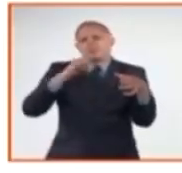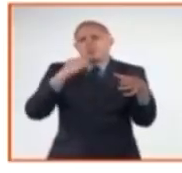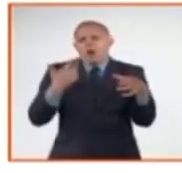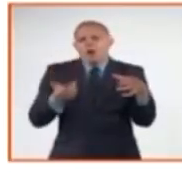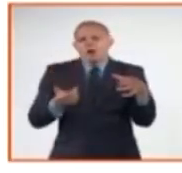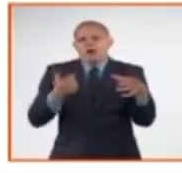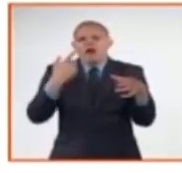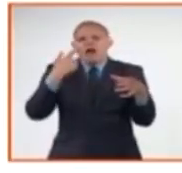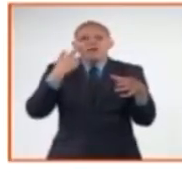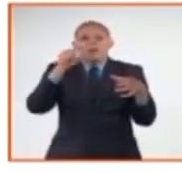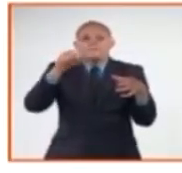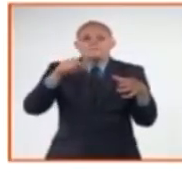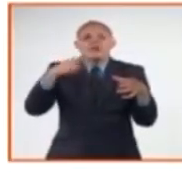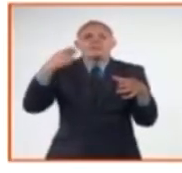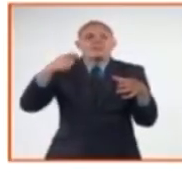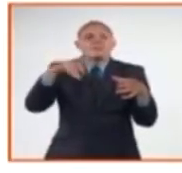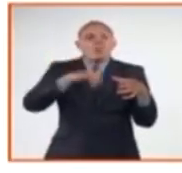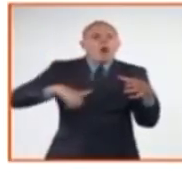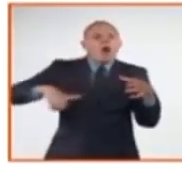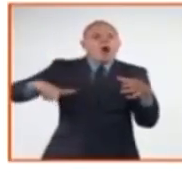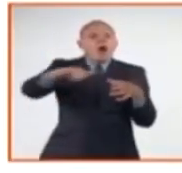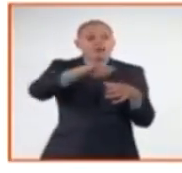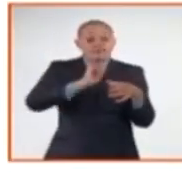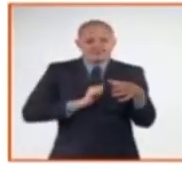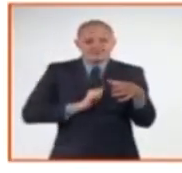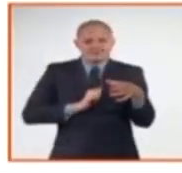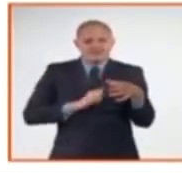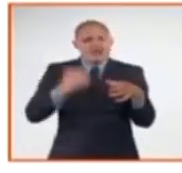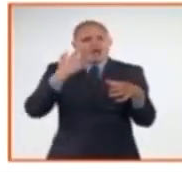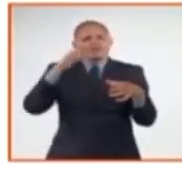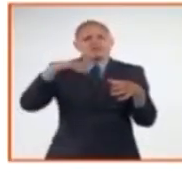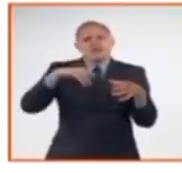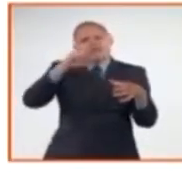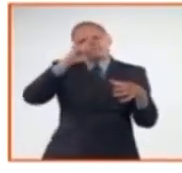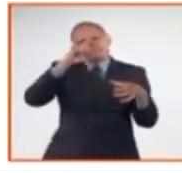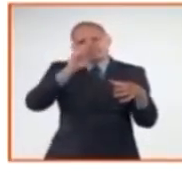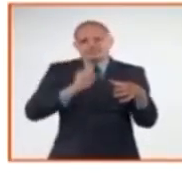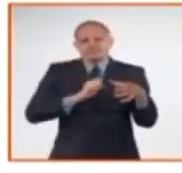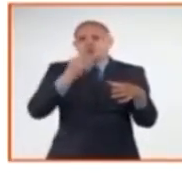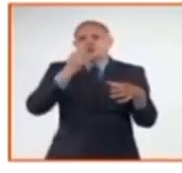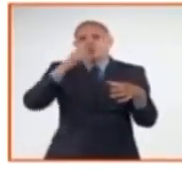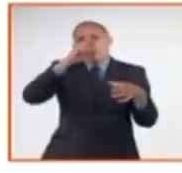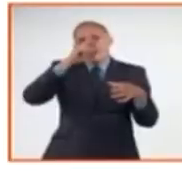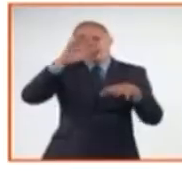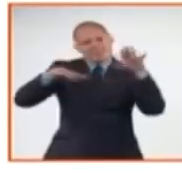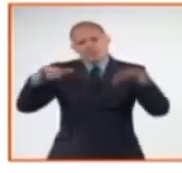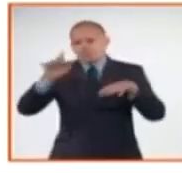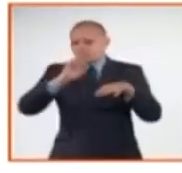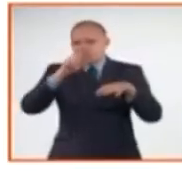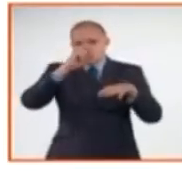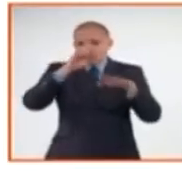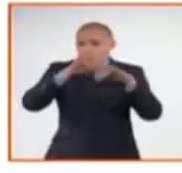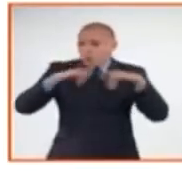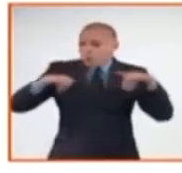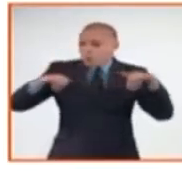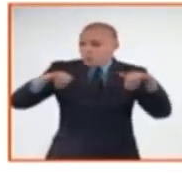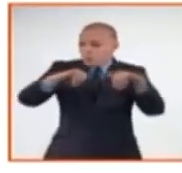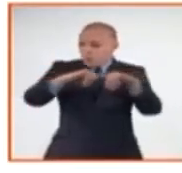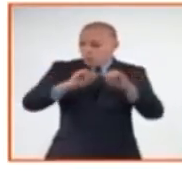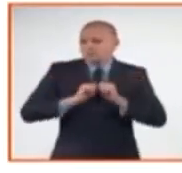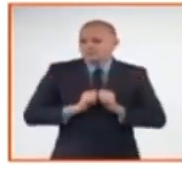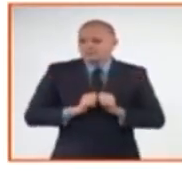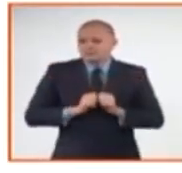ideales de inmunocompetencia de la edad de los parámetros bioquímicos bioquímicos que se miden y